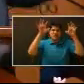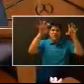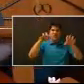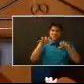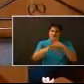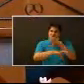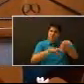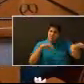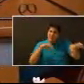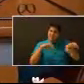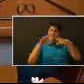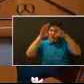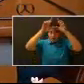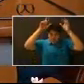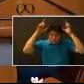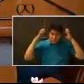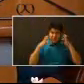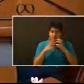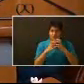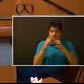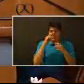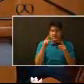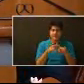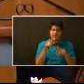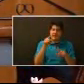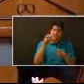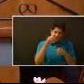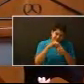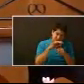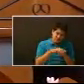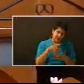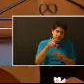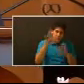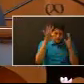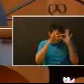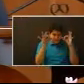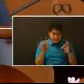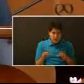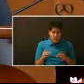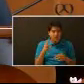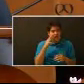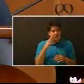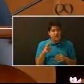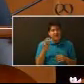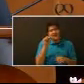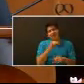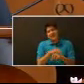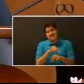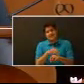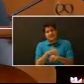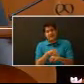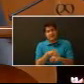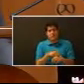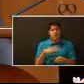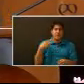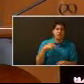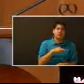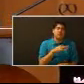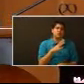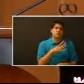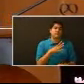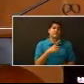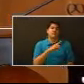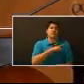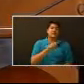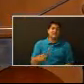ahí en lo secreto, ahí fue formado. Hermano y hermana, miren, el tiempo que nosotros tenemos de estar